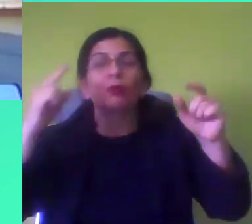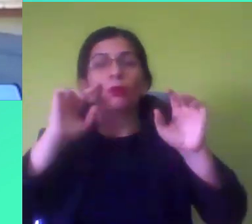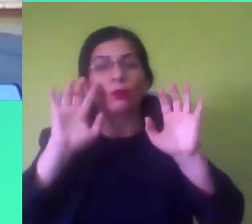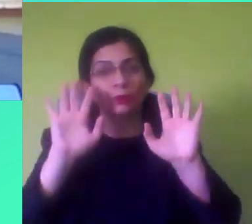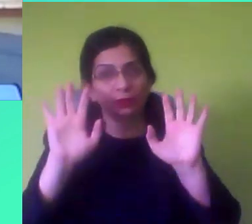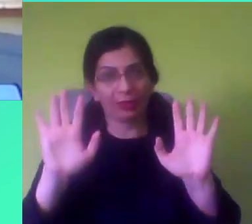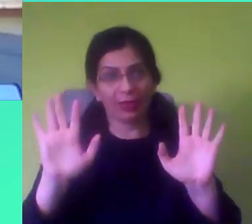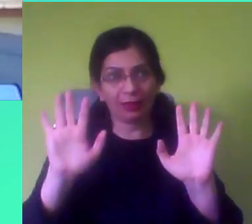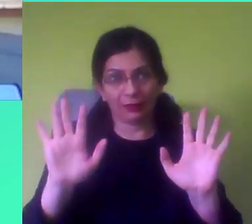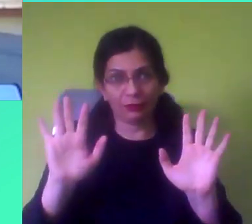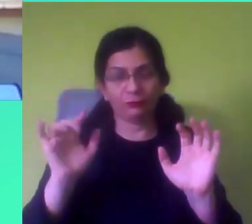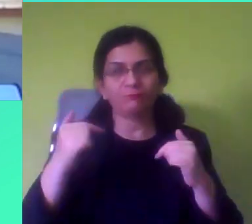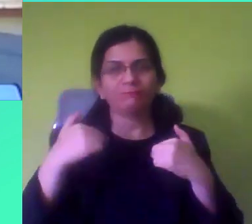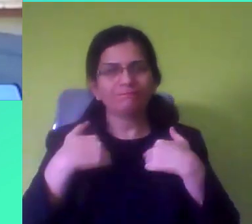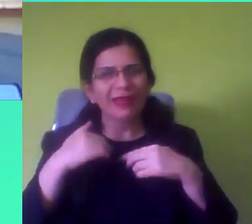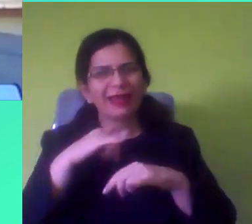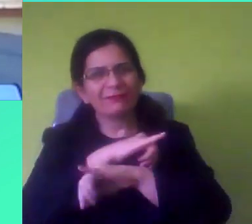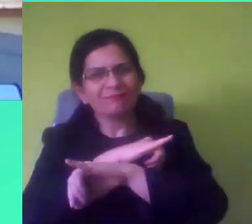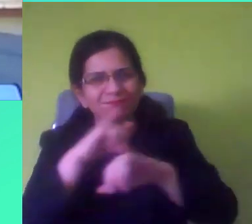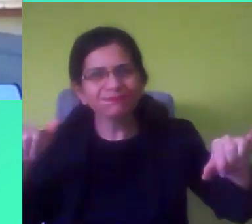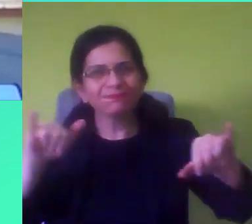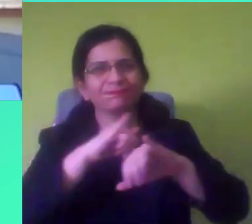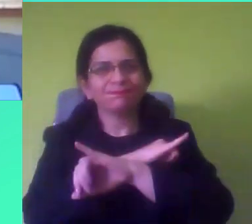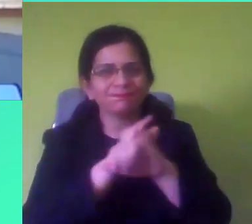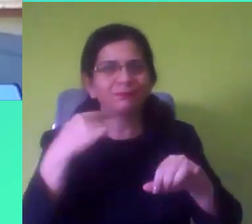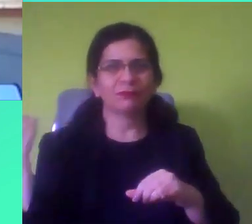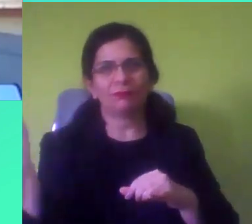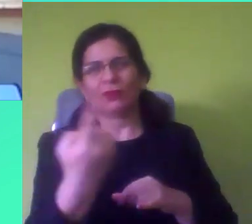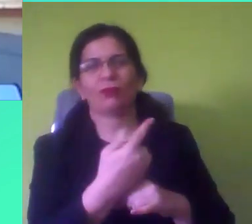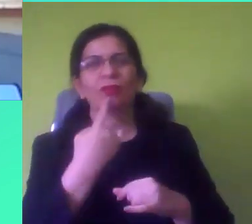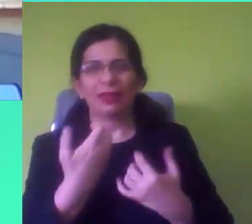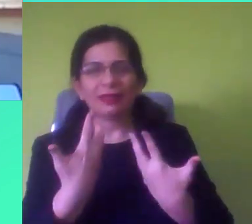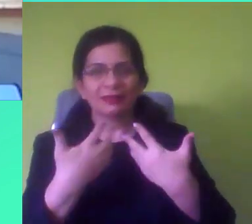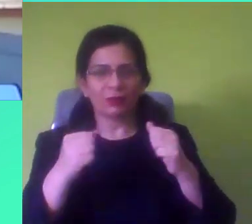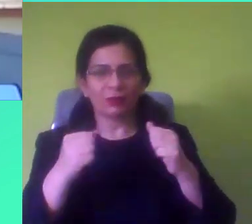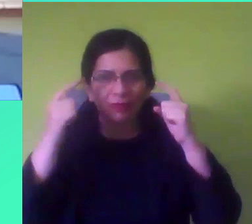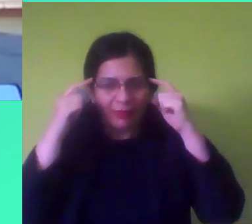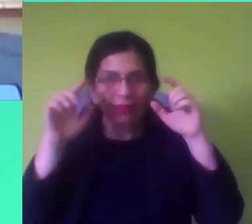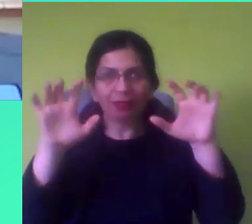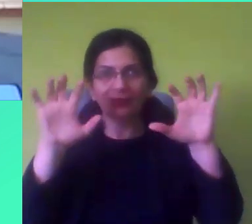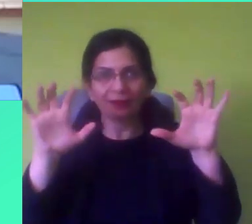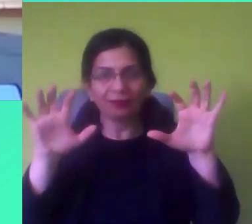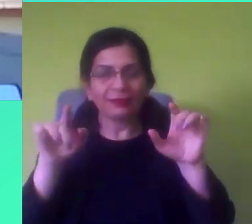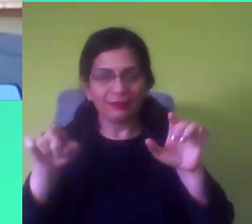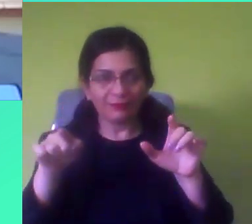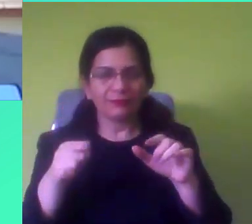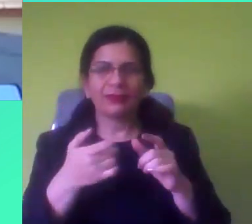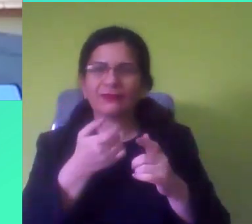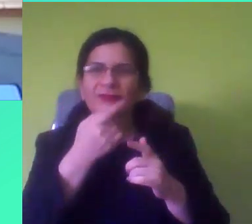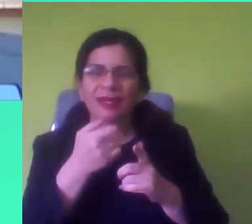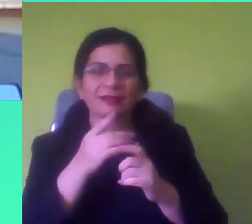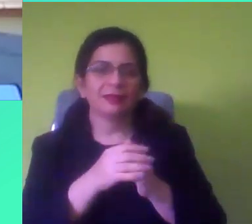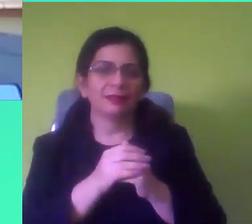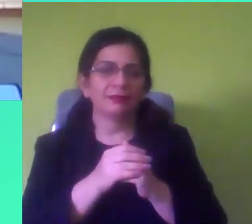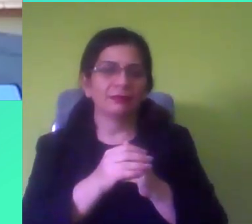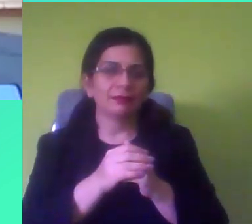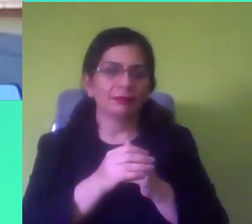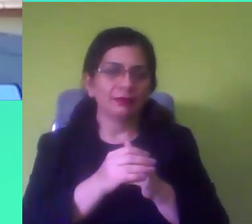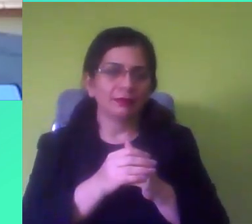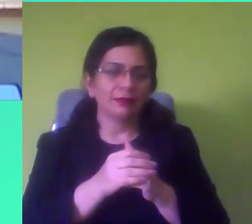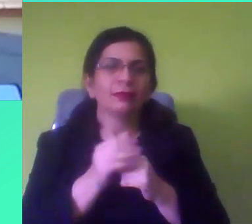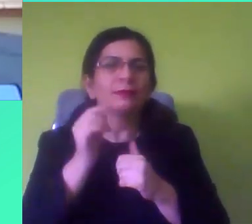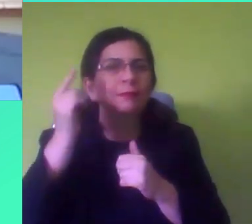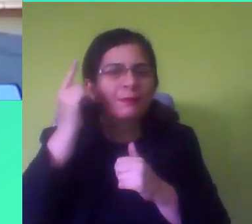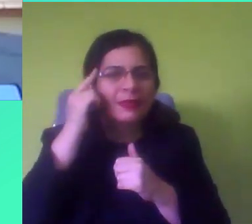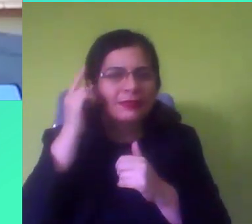que nosotros planteamos, y sobre todo para dejarlo bien claro y en forma por ahí esquemática, es que si trazamos